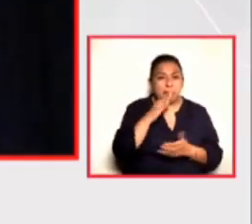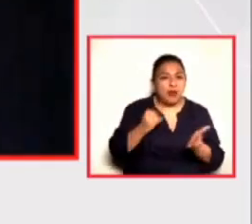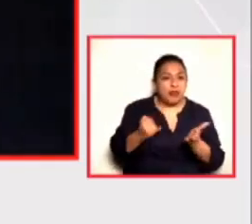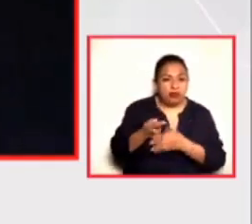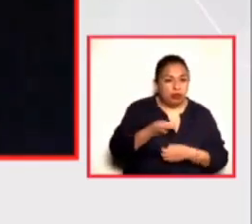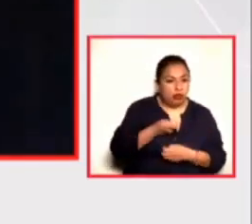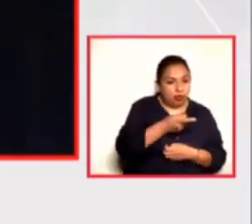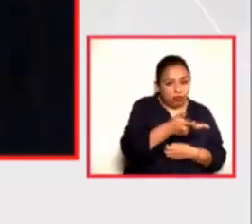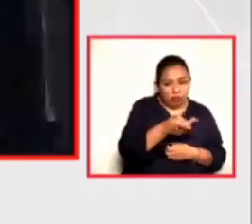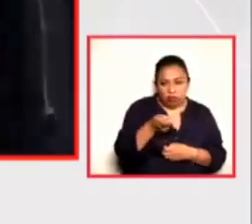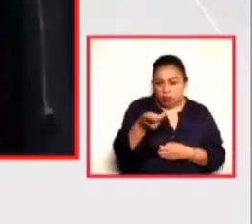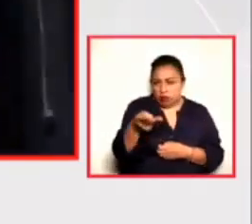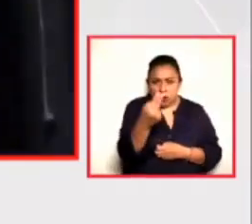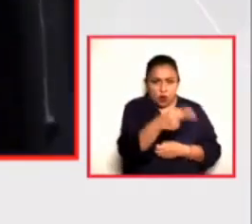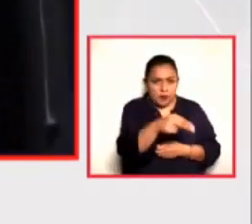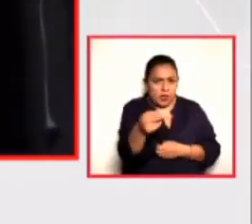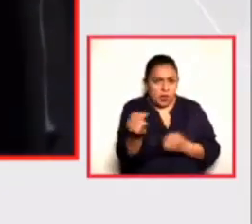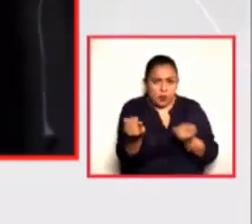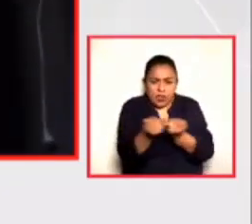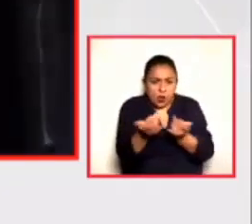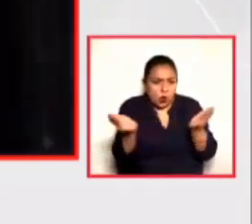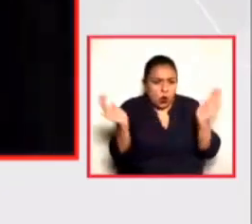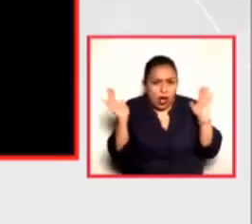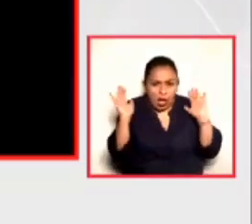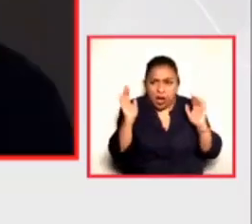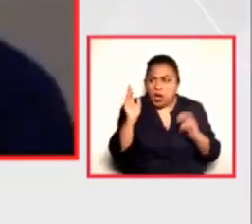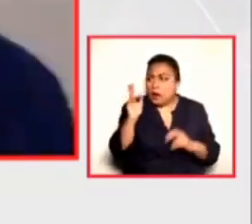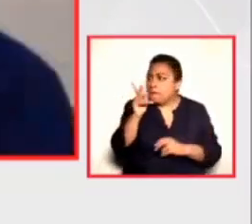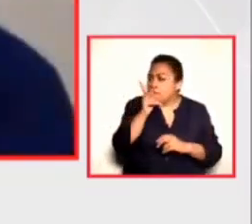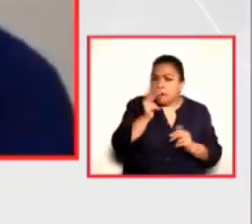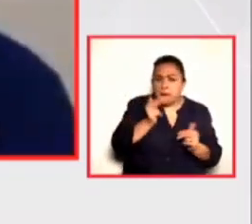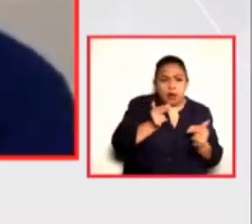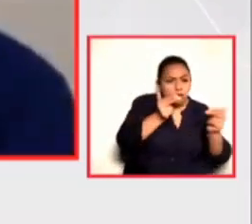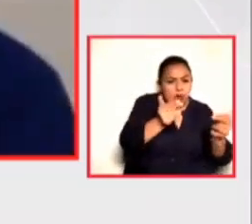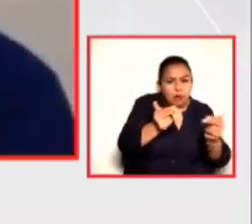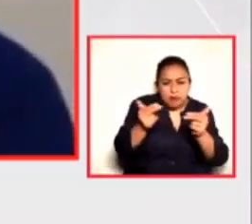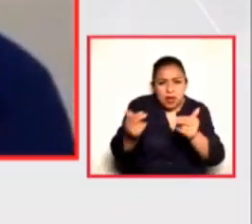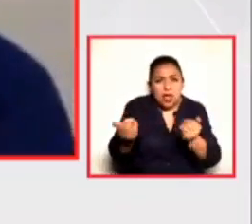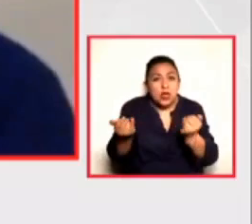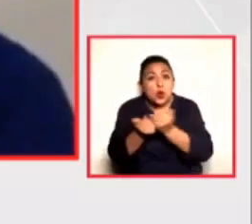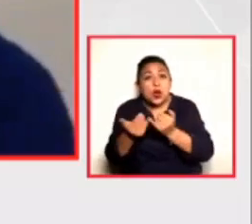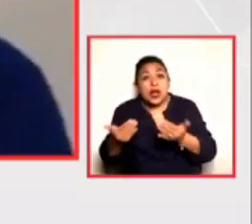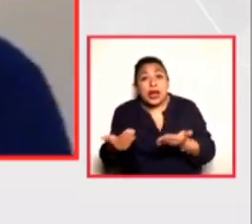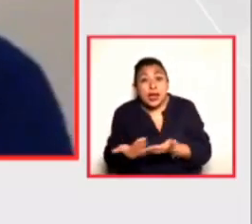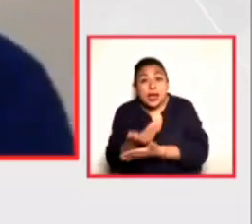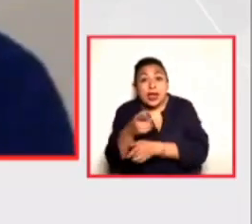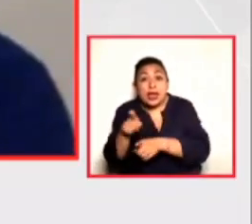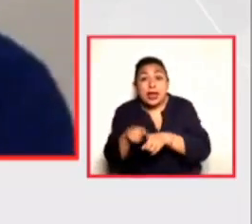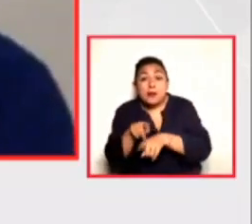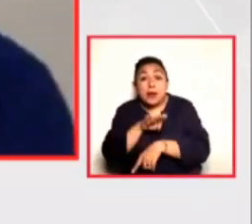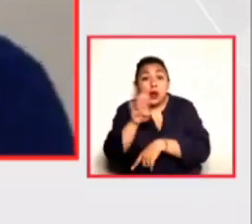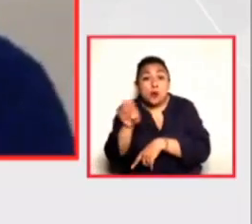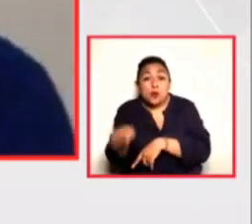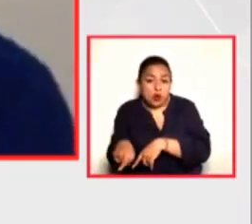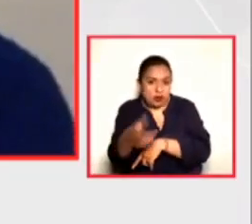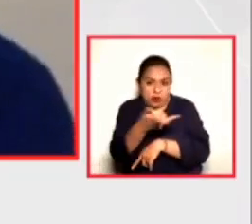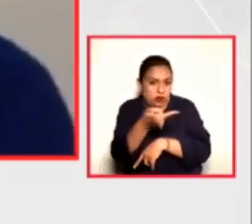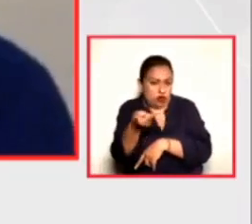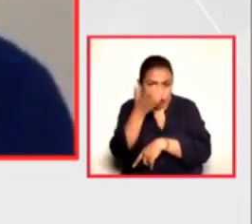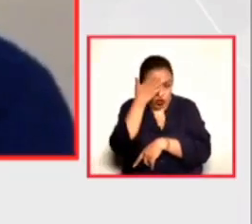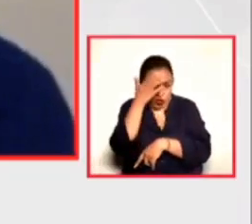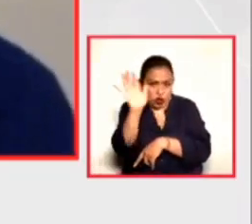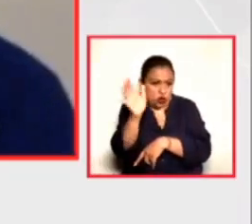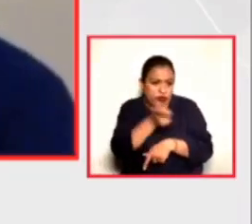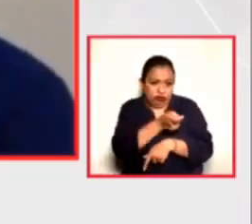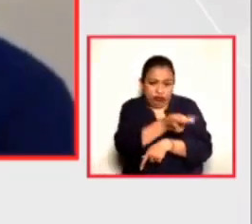igual, igual que el papá e igual que un hermano que nació muerto, que ya no conocieron. Pero